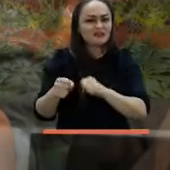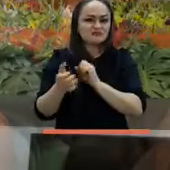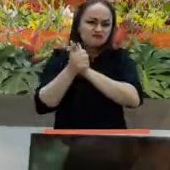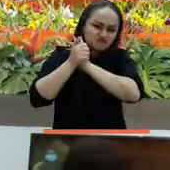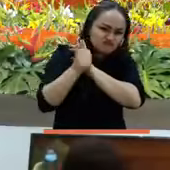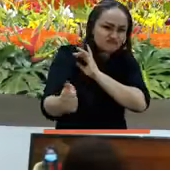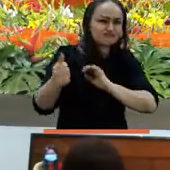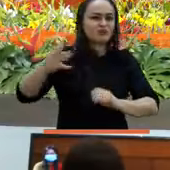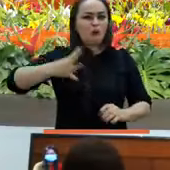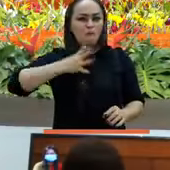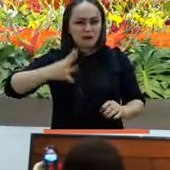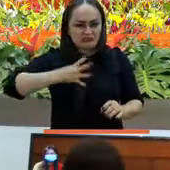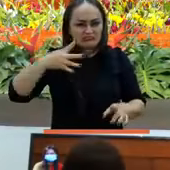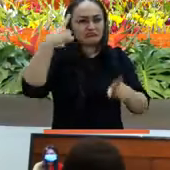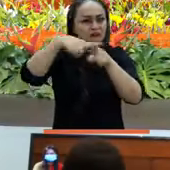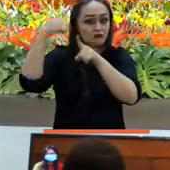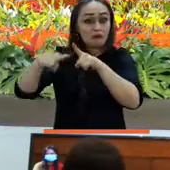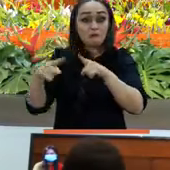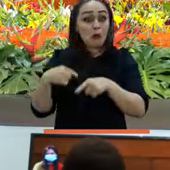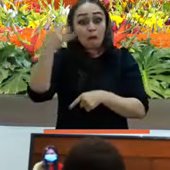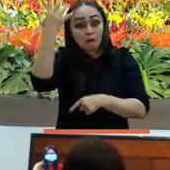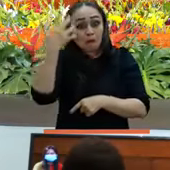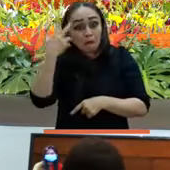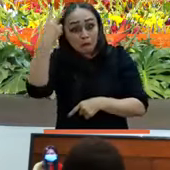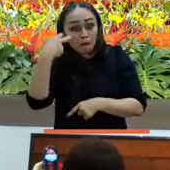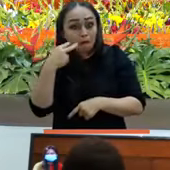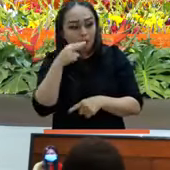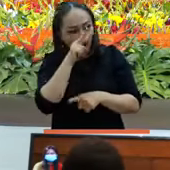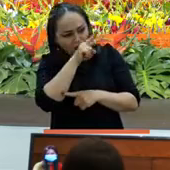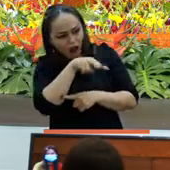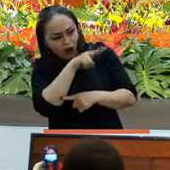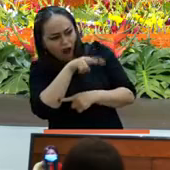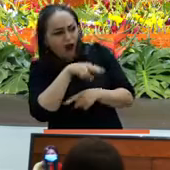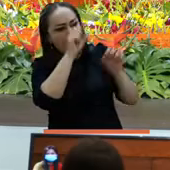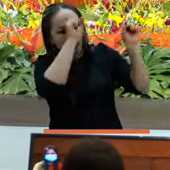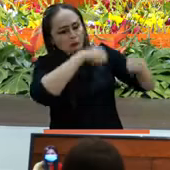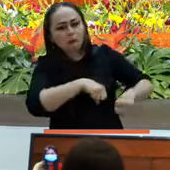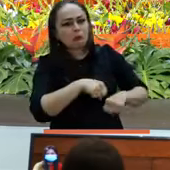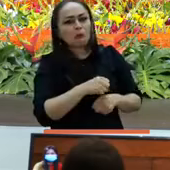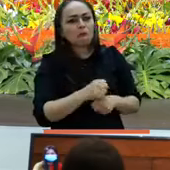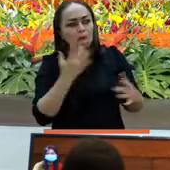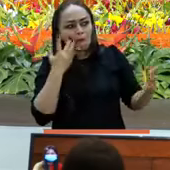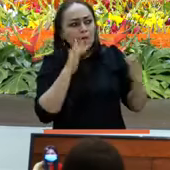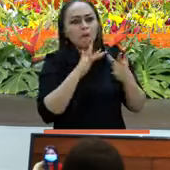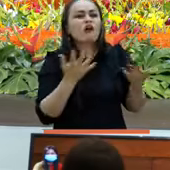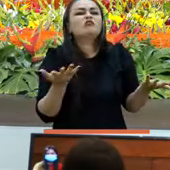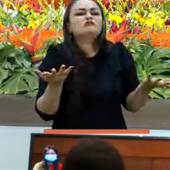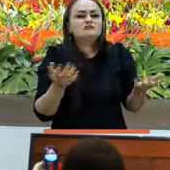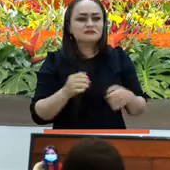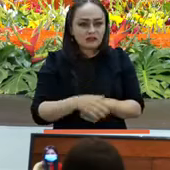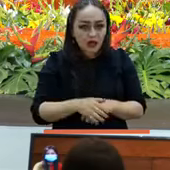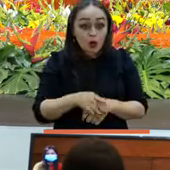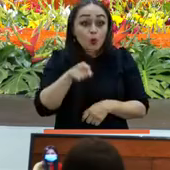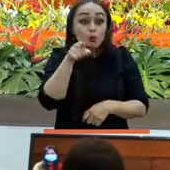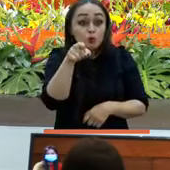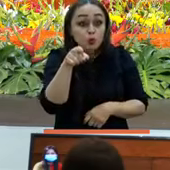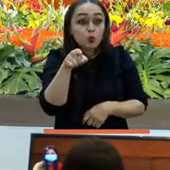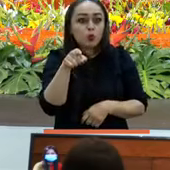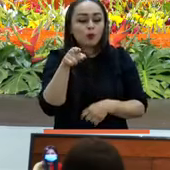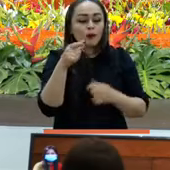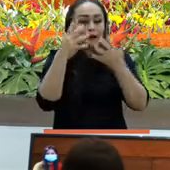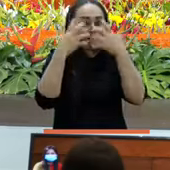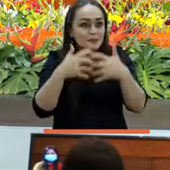que tienen competencias pero si no lo evalúan donde queda eso como ustedes como empresa como